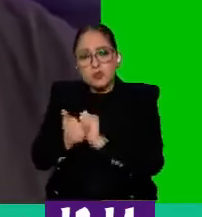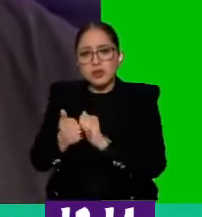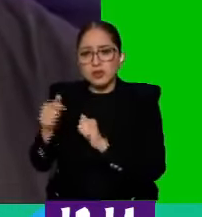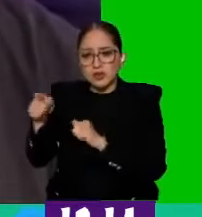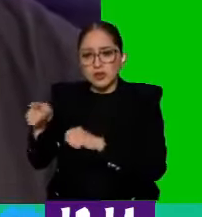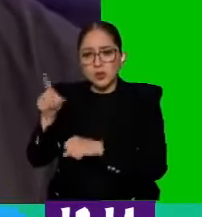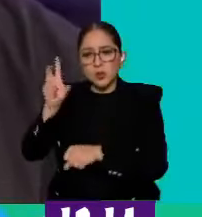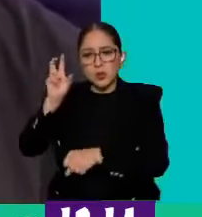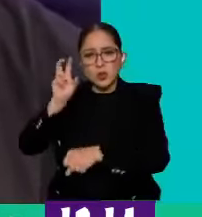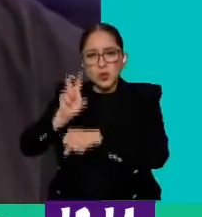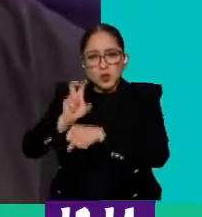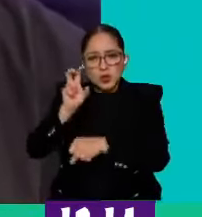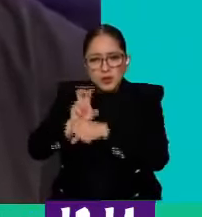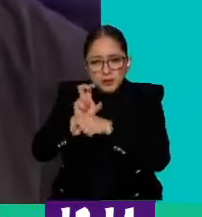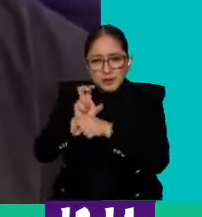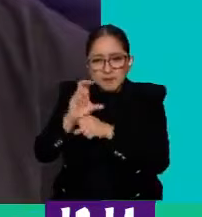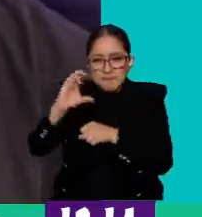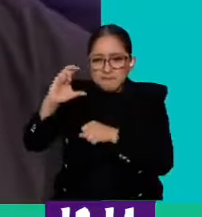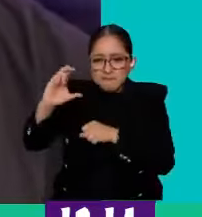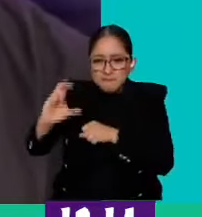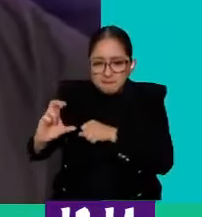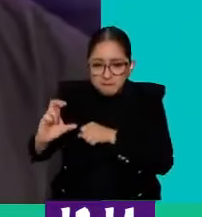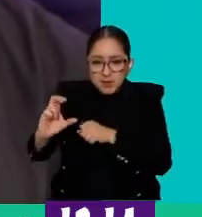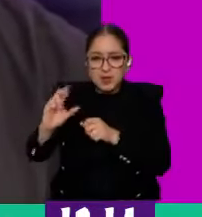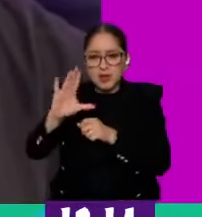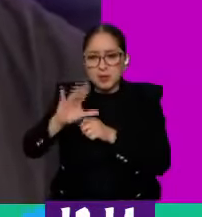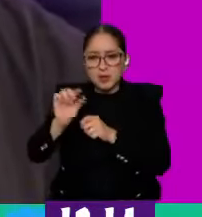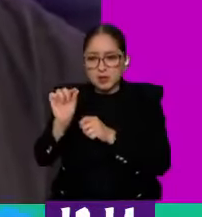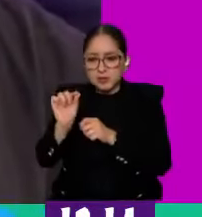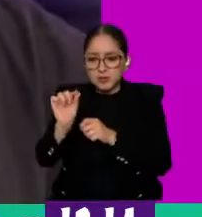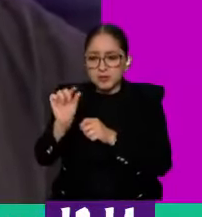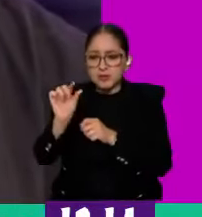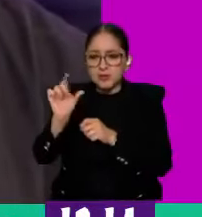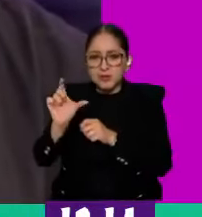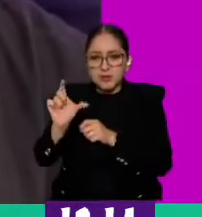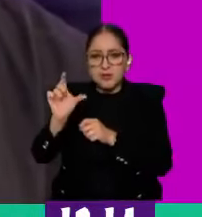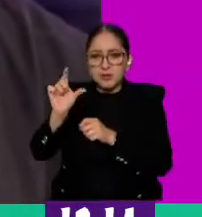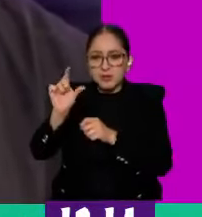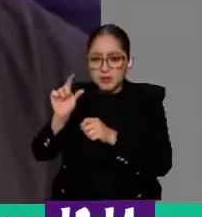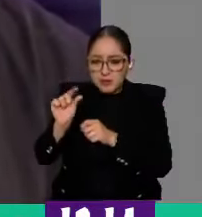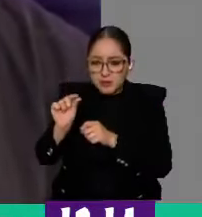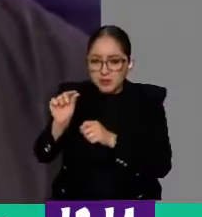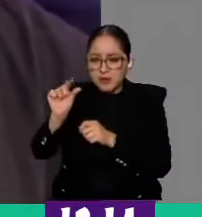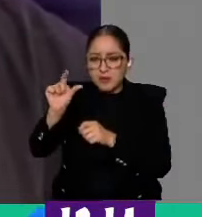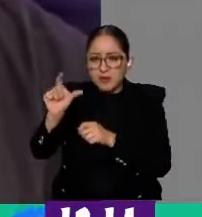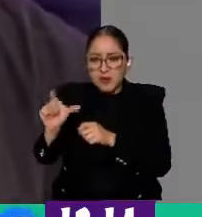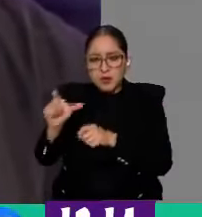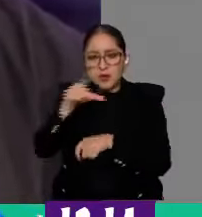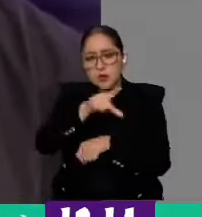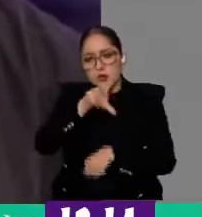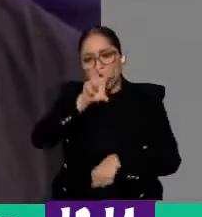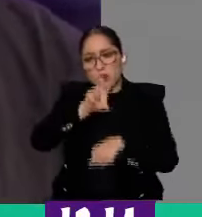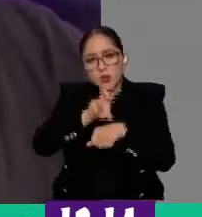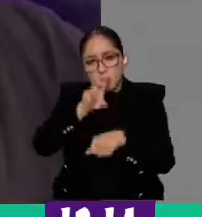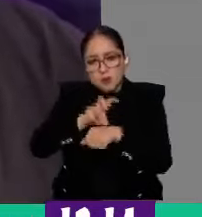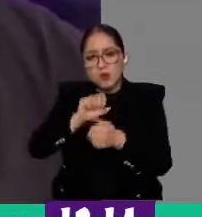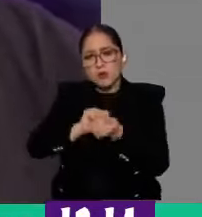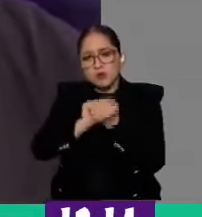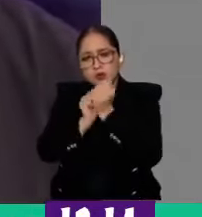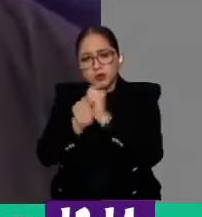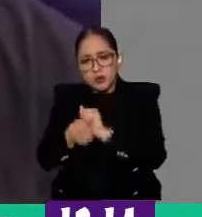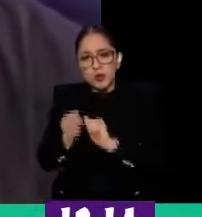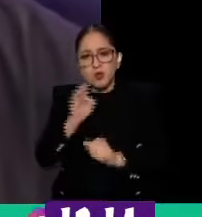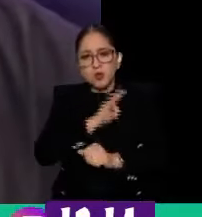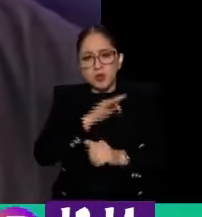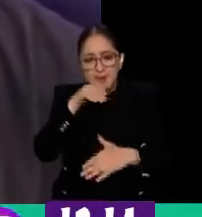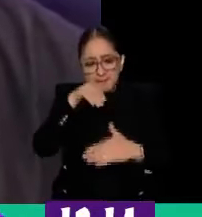esté con la temperatura, y ven que las cosas se dilatan, ¿no? Que estén abriendo y cerrándose los poritos de la cascarita de huevo, y por ahí puede entrar humedad